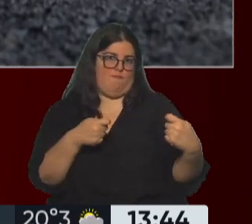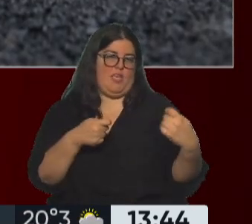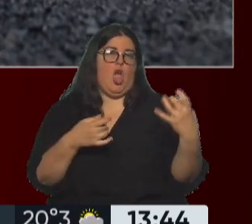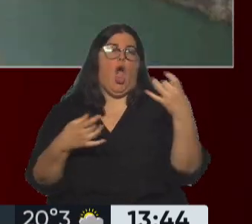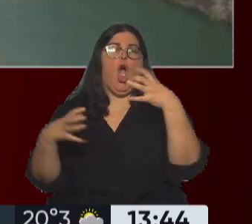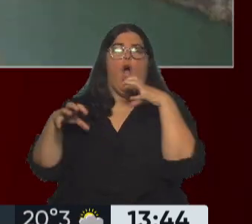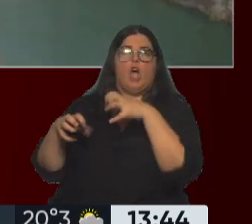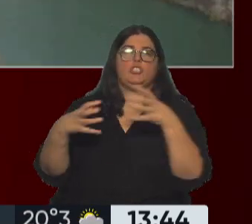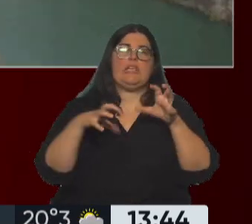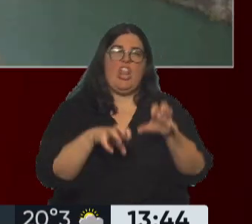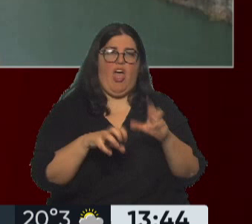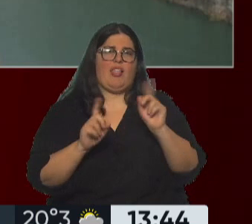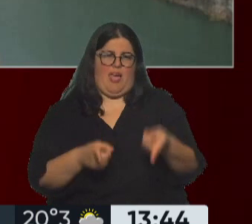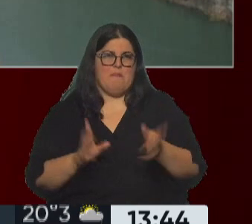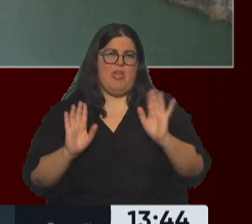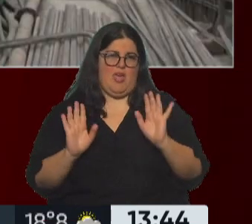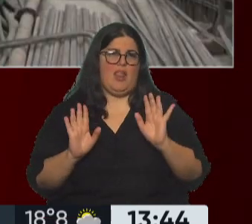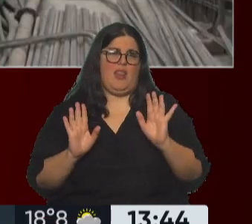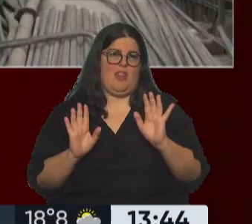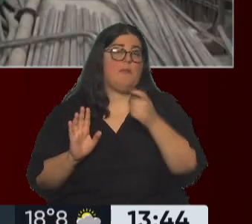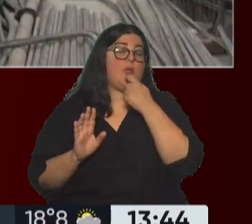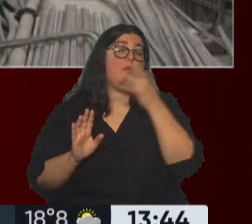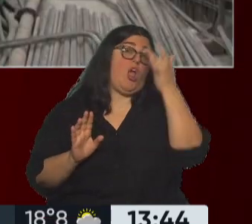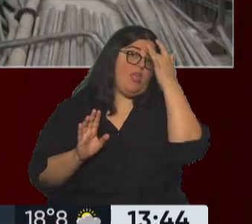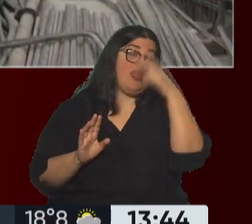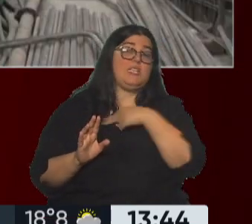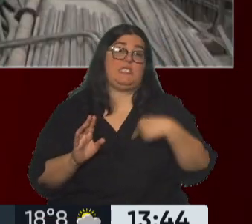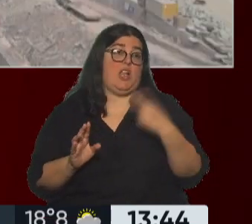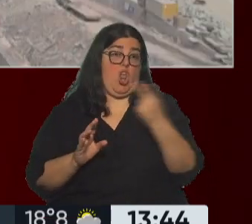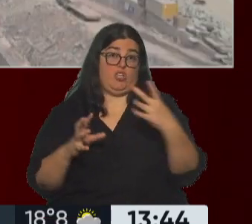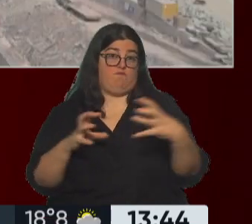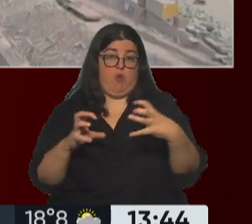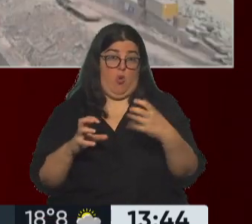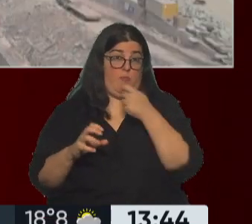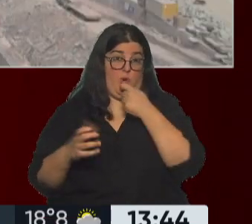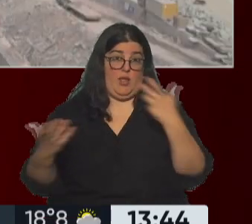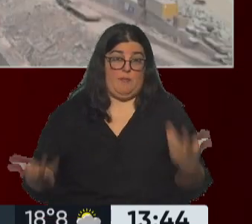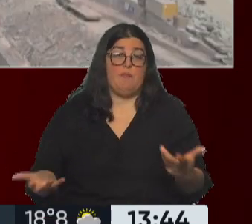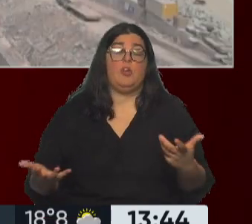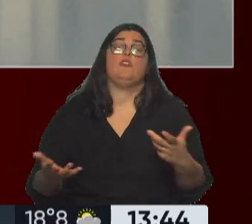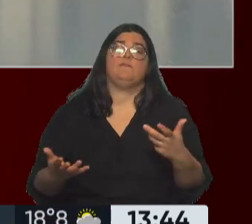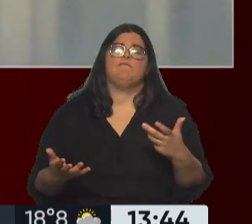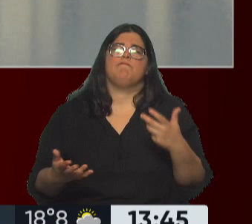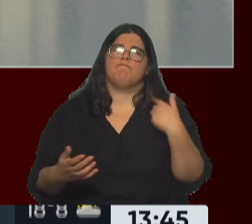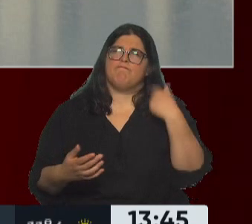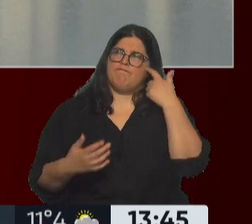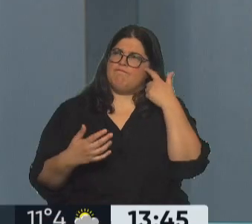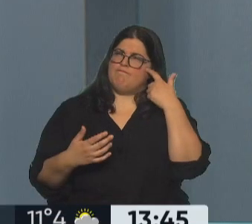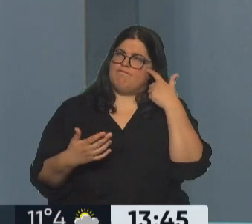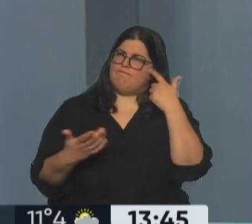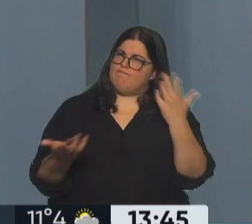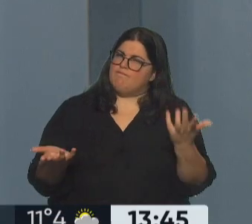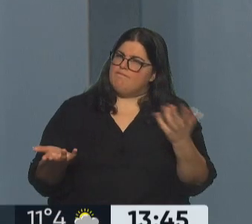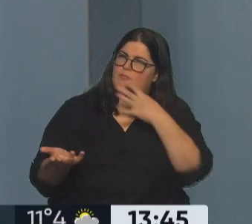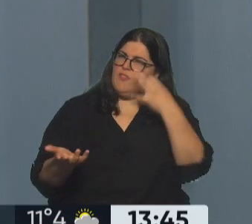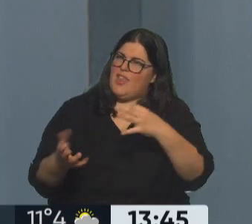sus miembros, como hemos visto en el caso de India y la China, realmente uno podría entonces preguntarse hasta qué punto